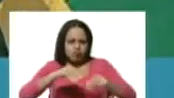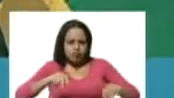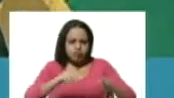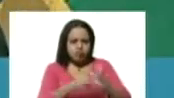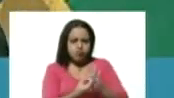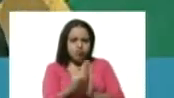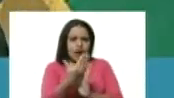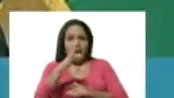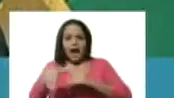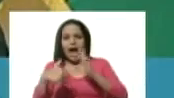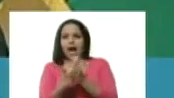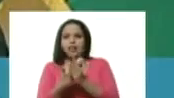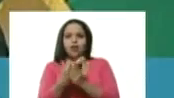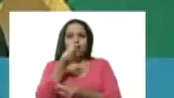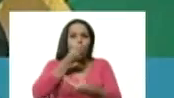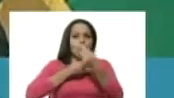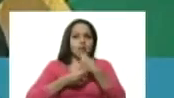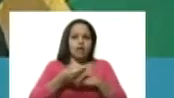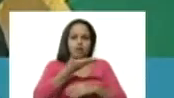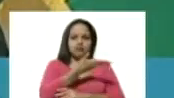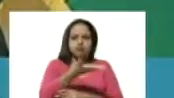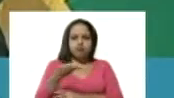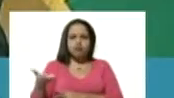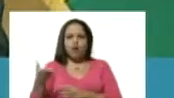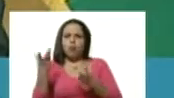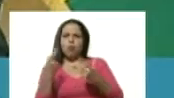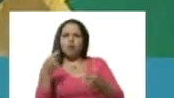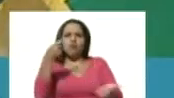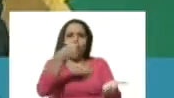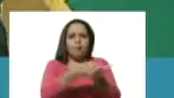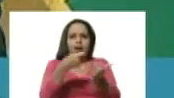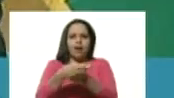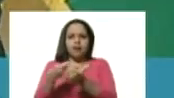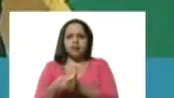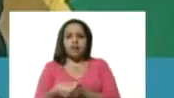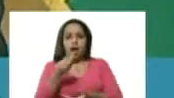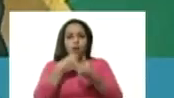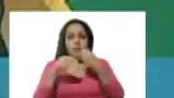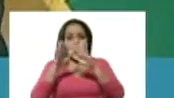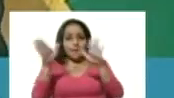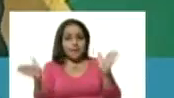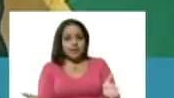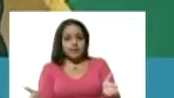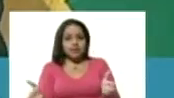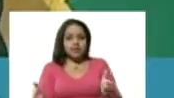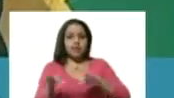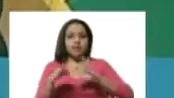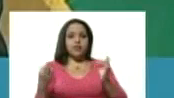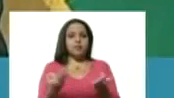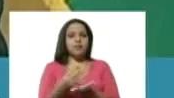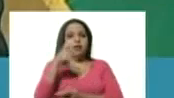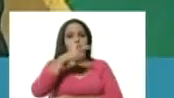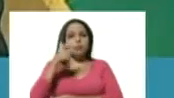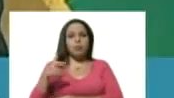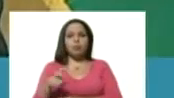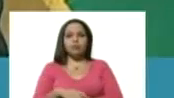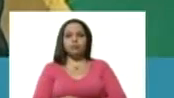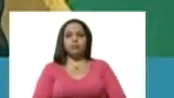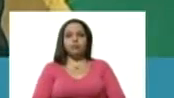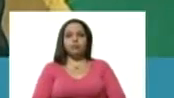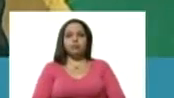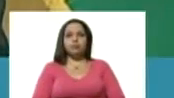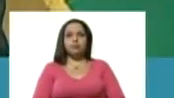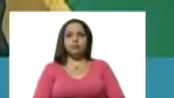la distribución y los precios y la comida en la mesa de las familias de nuestro pueblo del